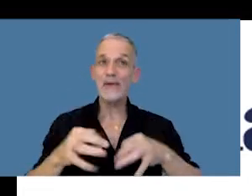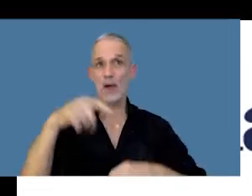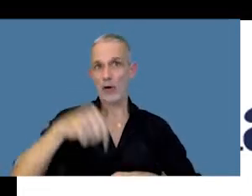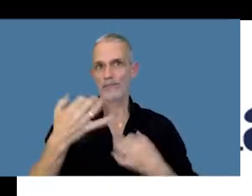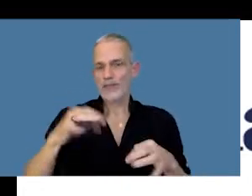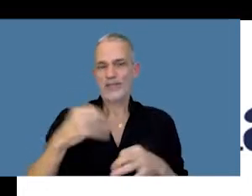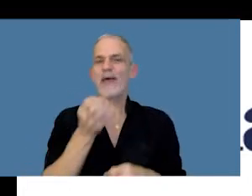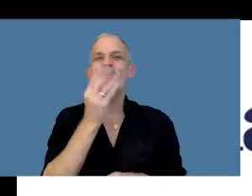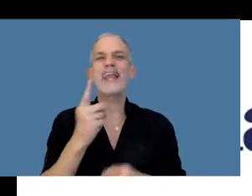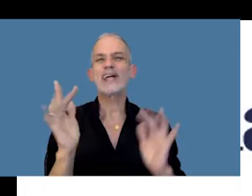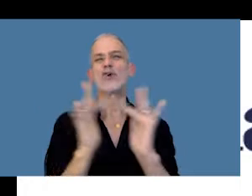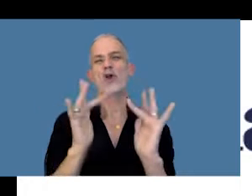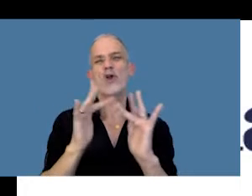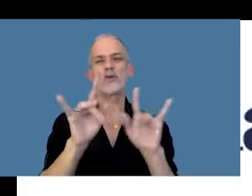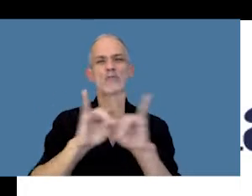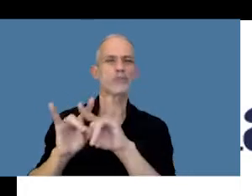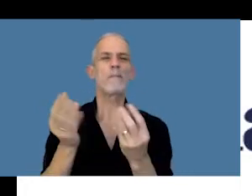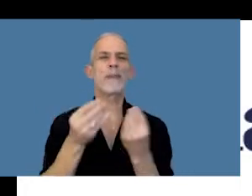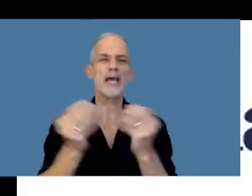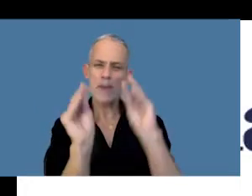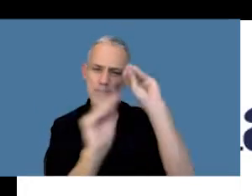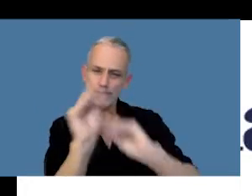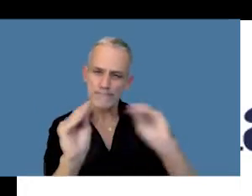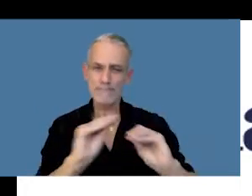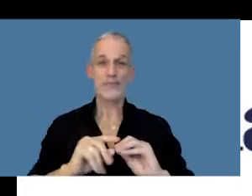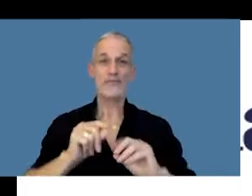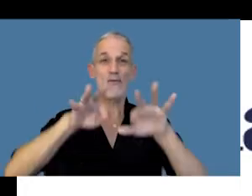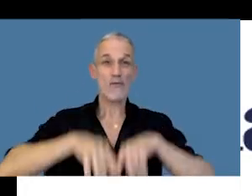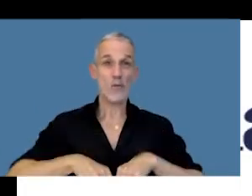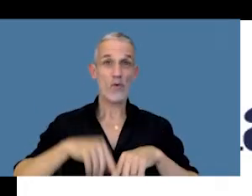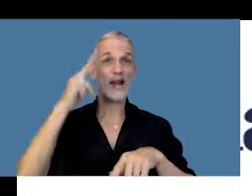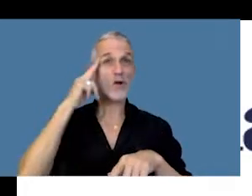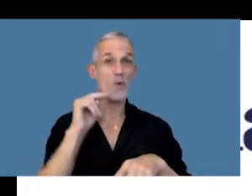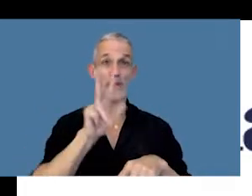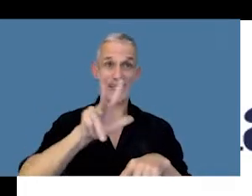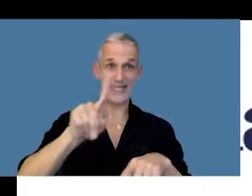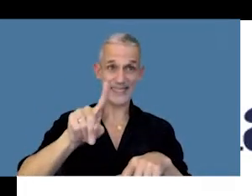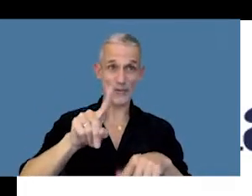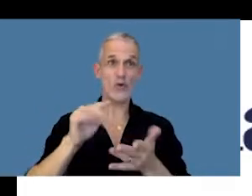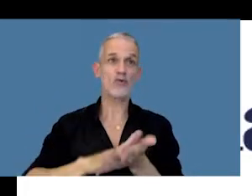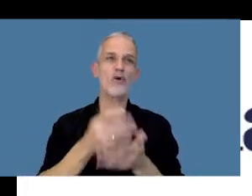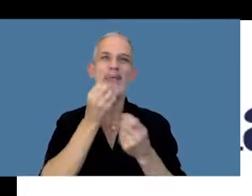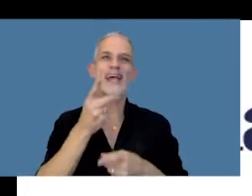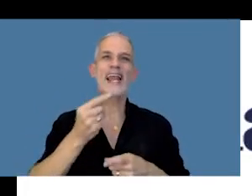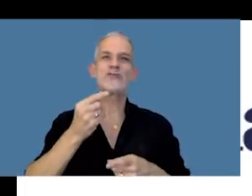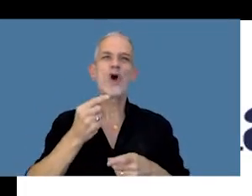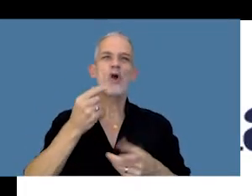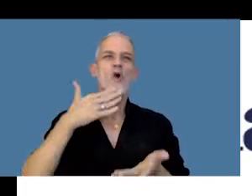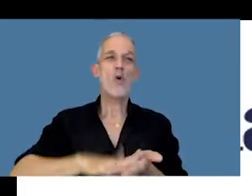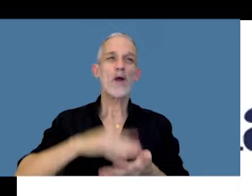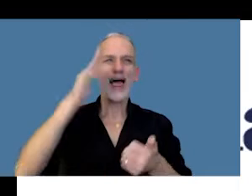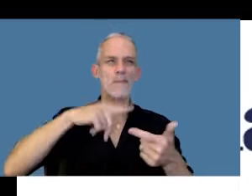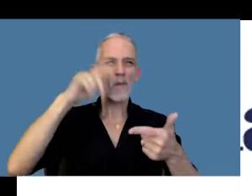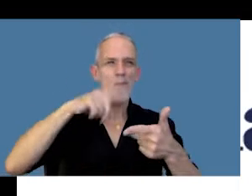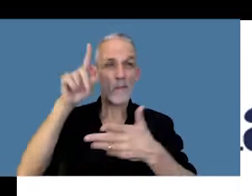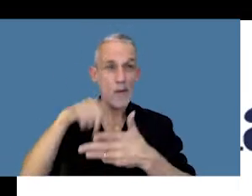de declaración en línea para la confección del formulario 931 de declaración jurada mensual de aportes